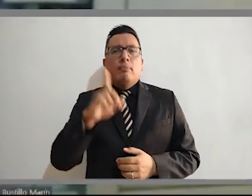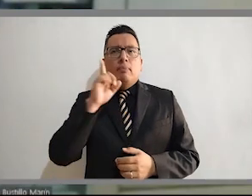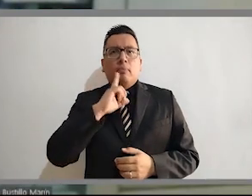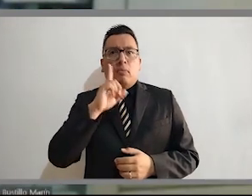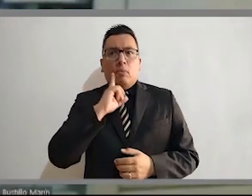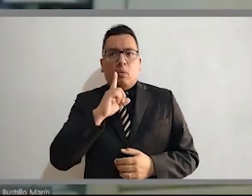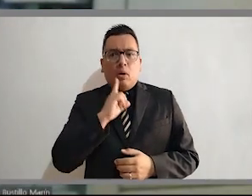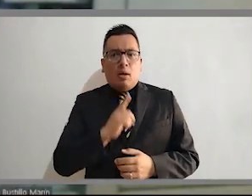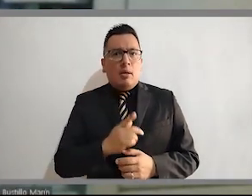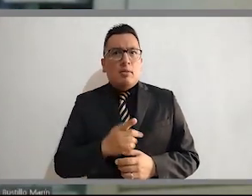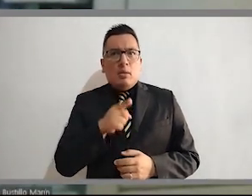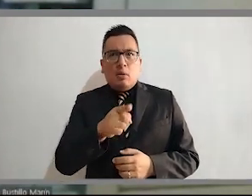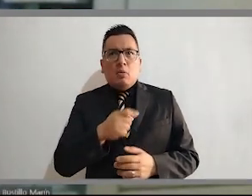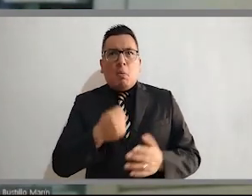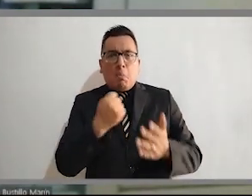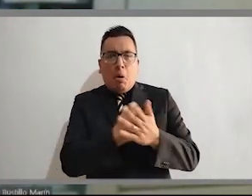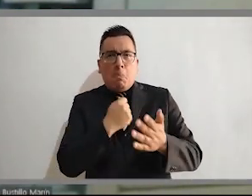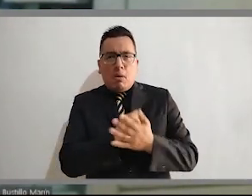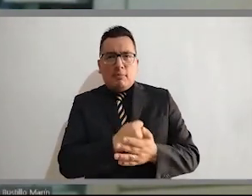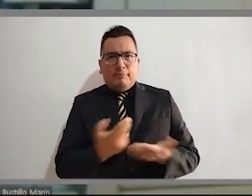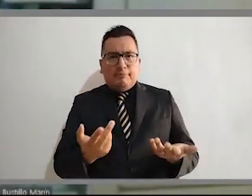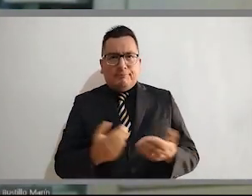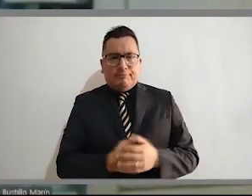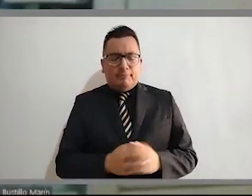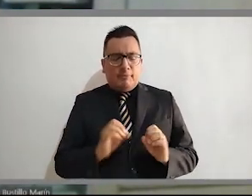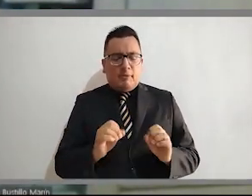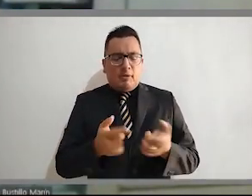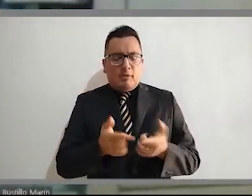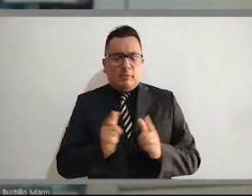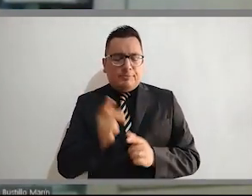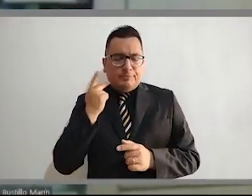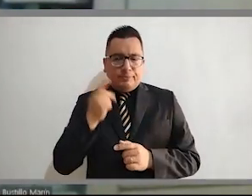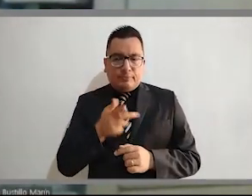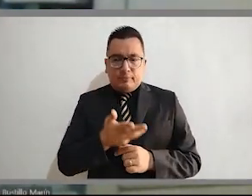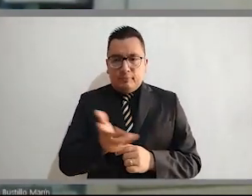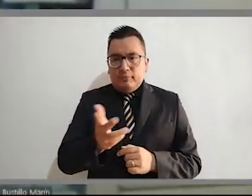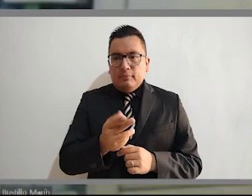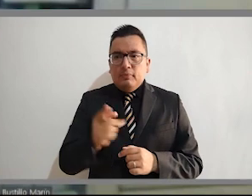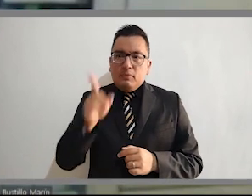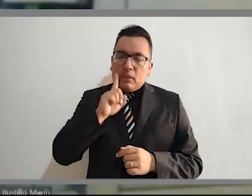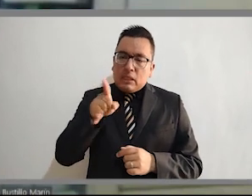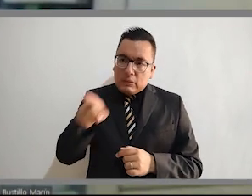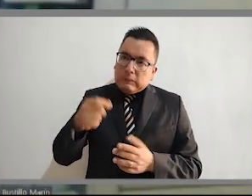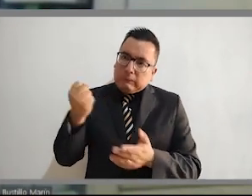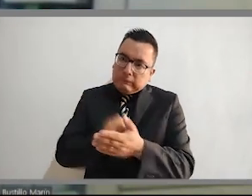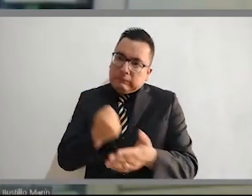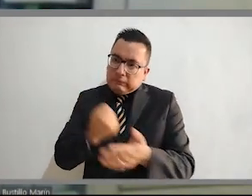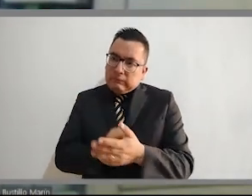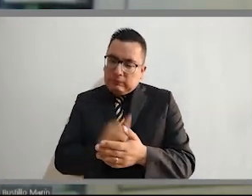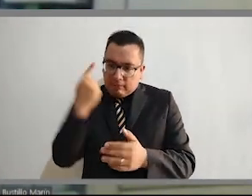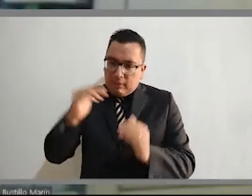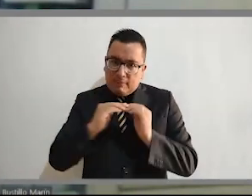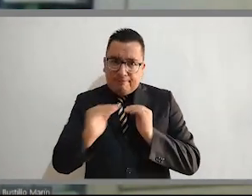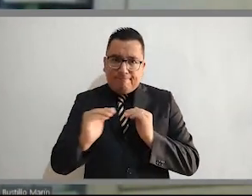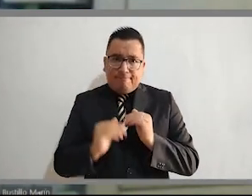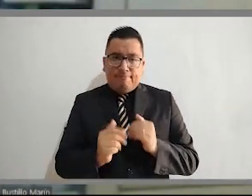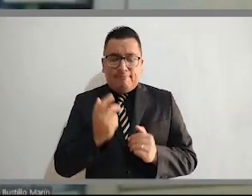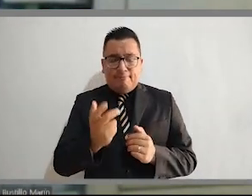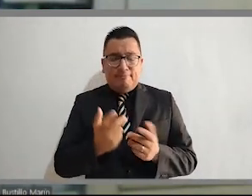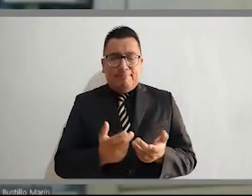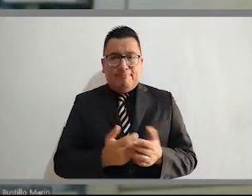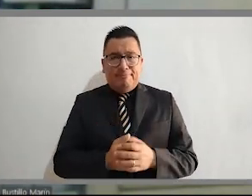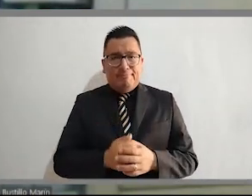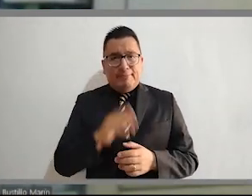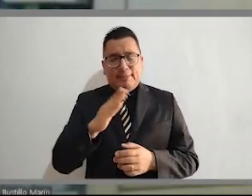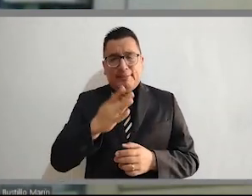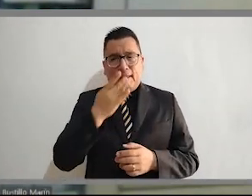mujeres, como también los partidos políticos obligan a las mujeres para cubrir la cuota. Y eso también puede resultar